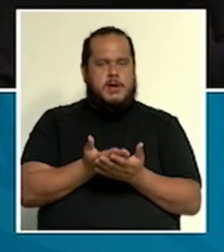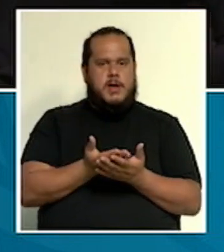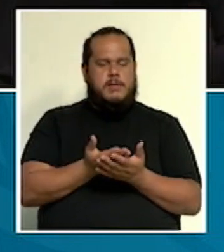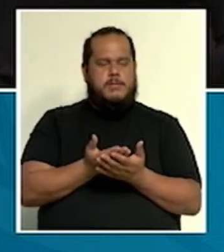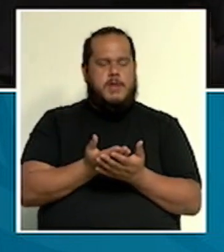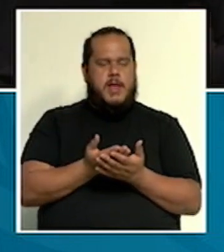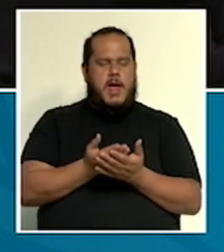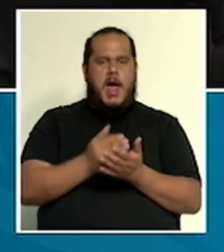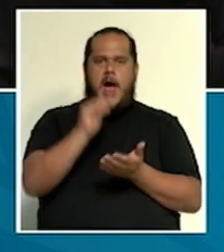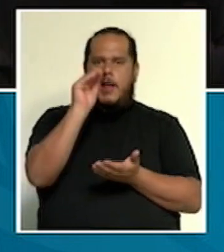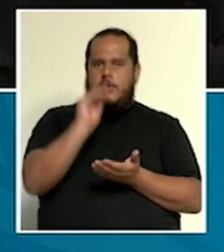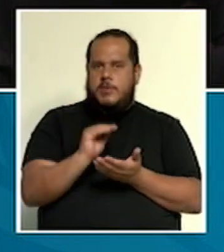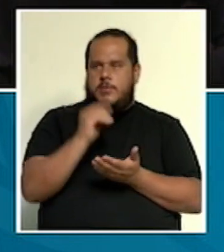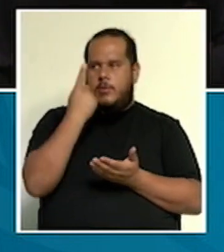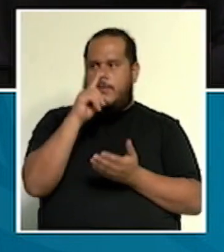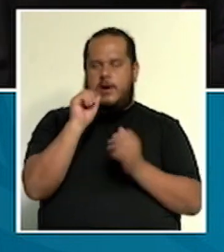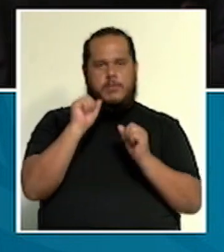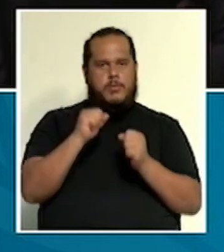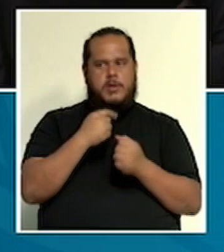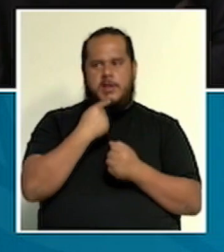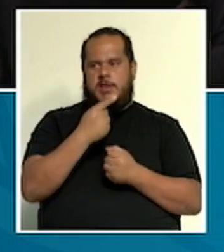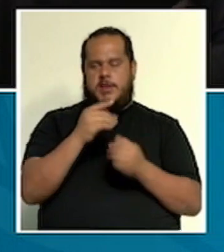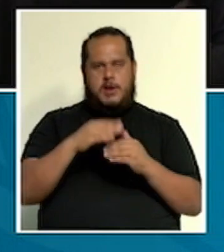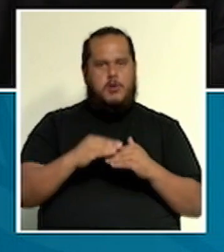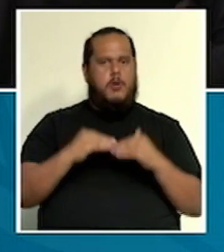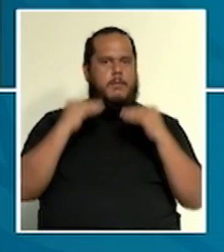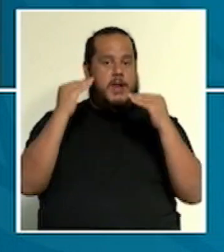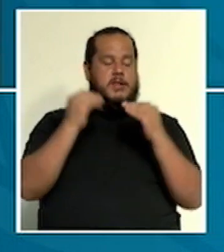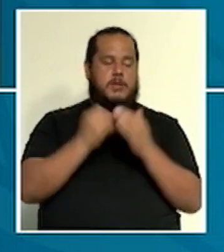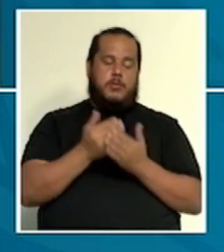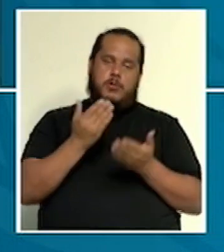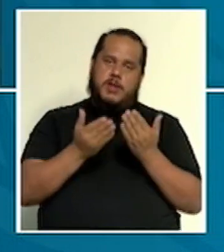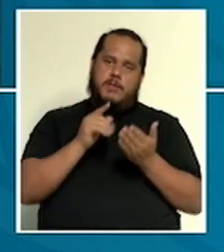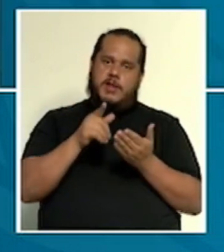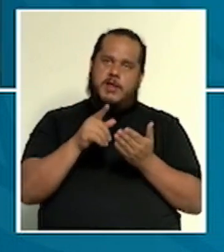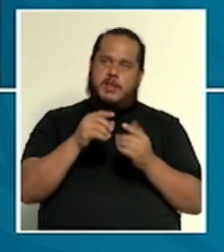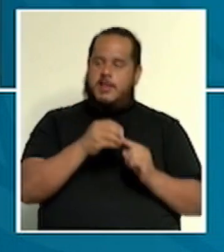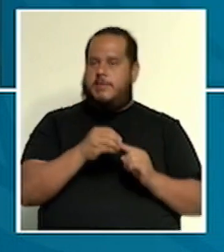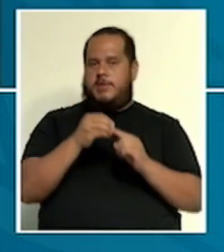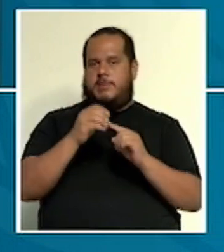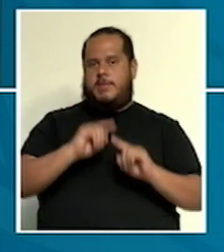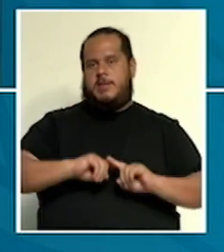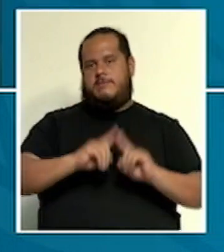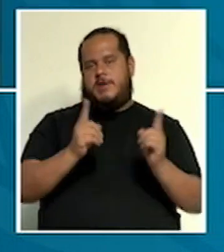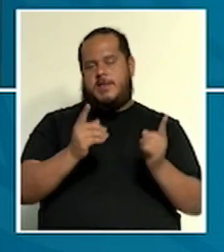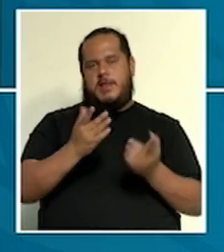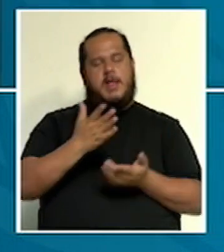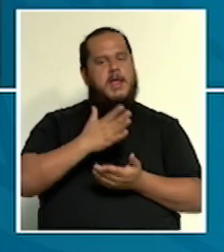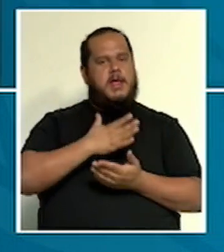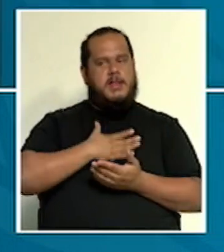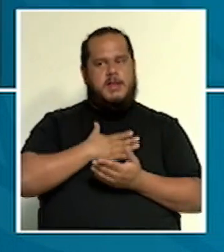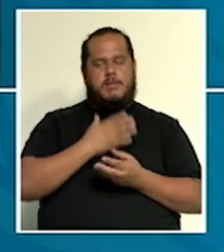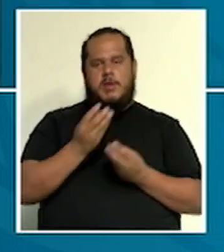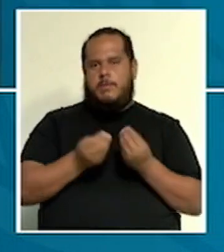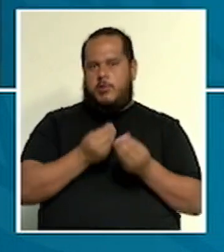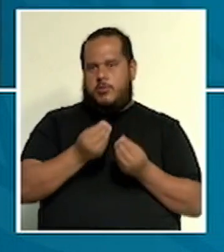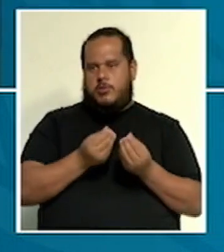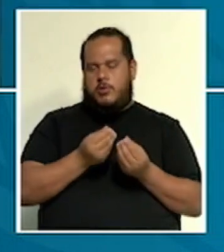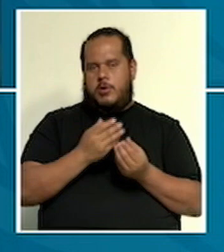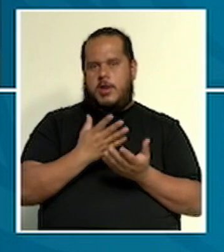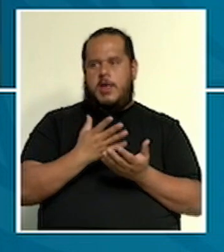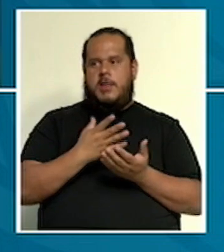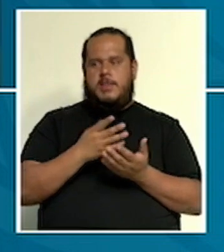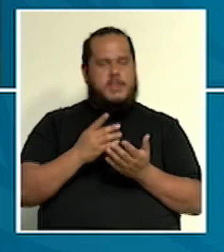a lo mínimo para poder decir lo máximo. Tal vez esa es la principal diferencia entre mi producción, digamos,